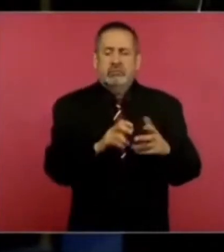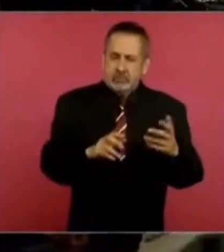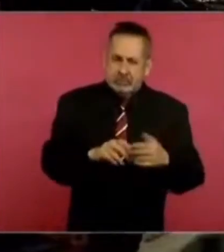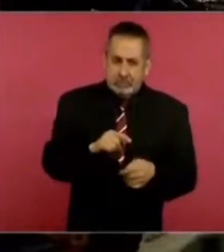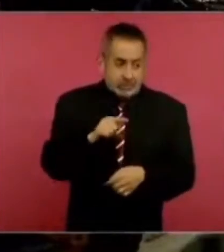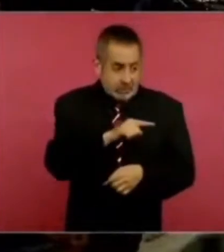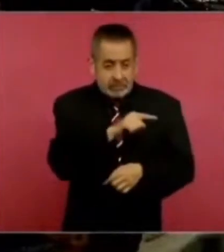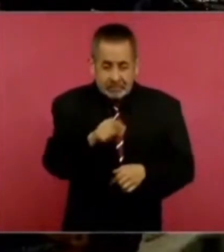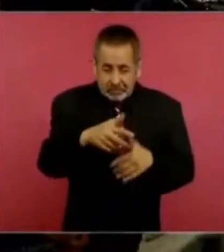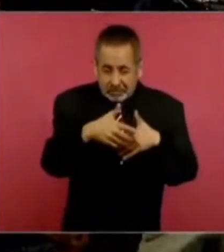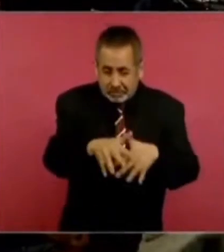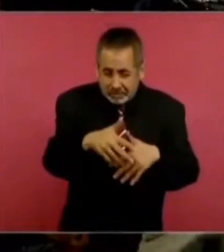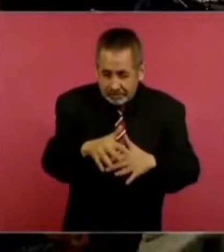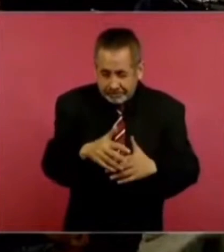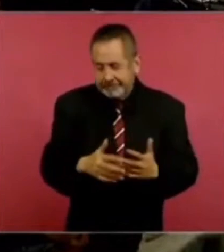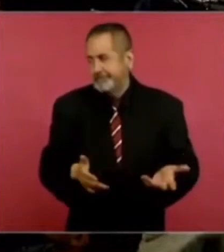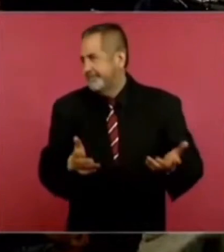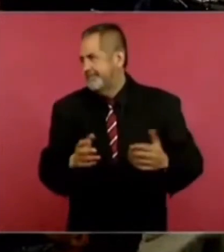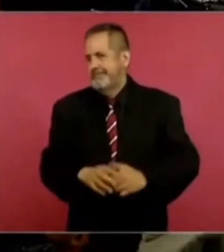marcha.